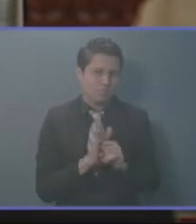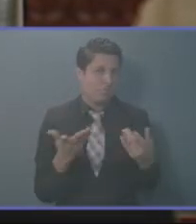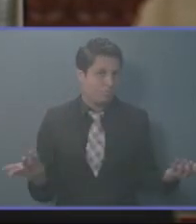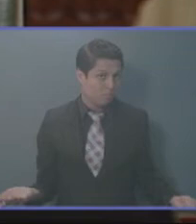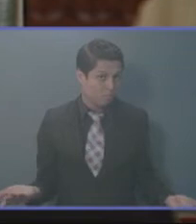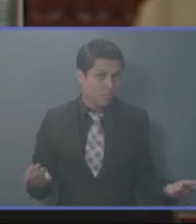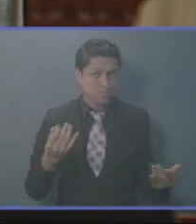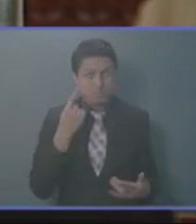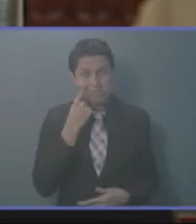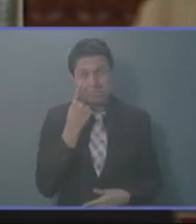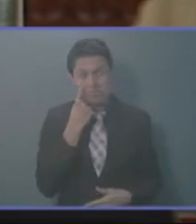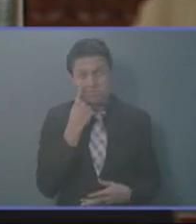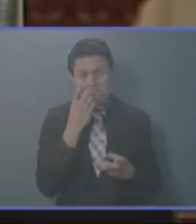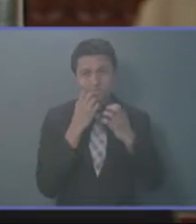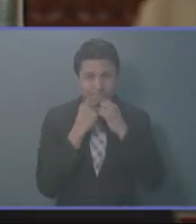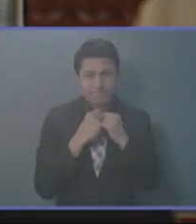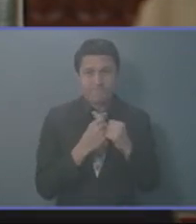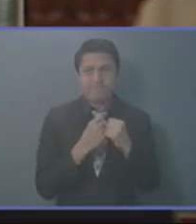interinas